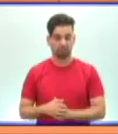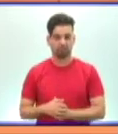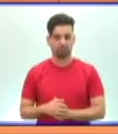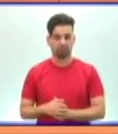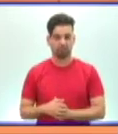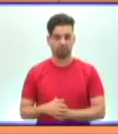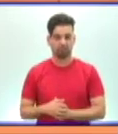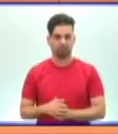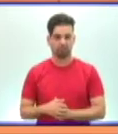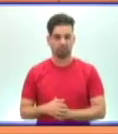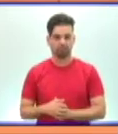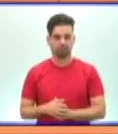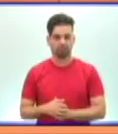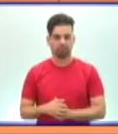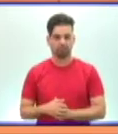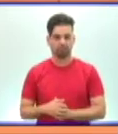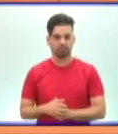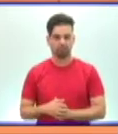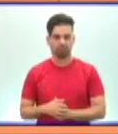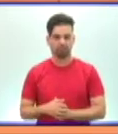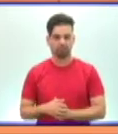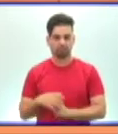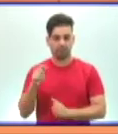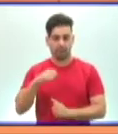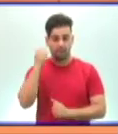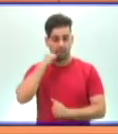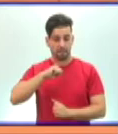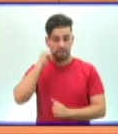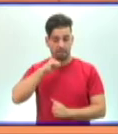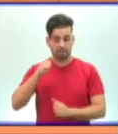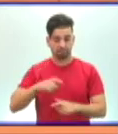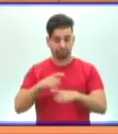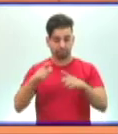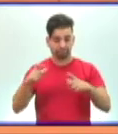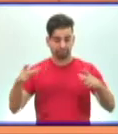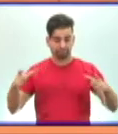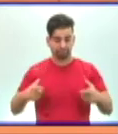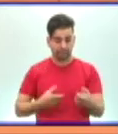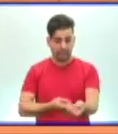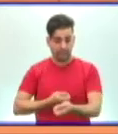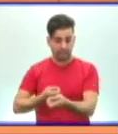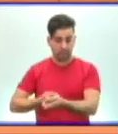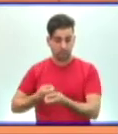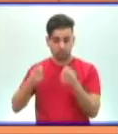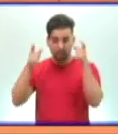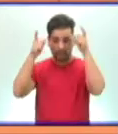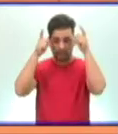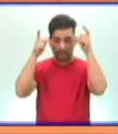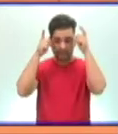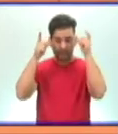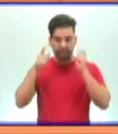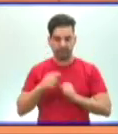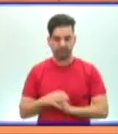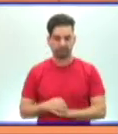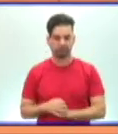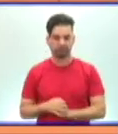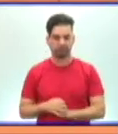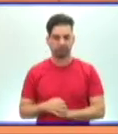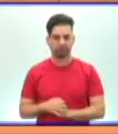La intensificación de la agricultura y la ganadería, y todo ello consigo ha traído, por